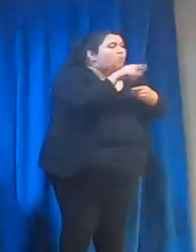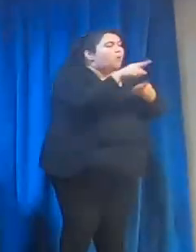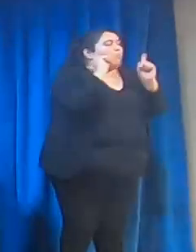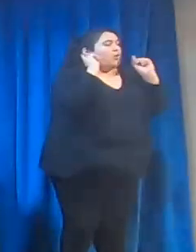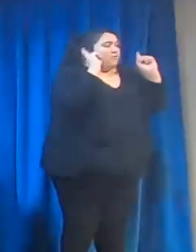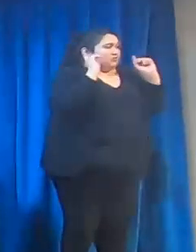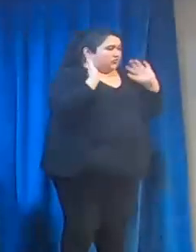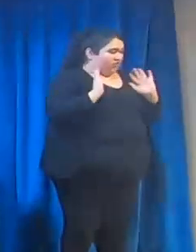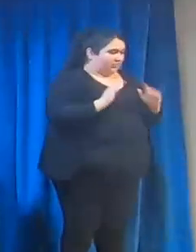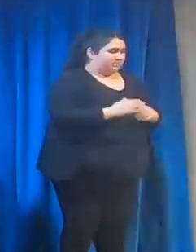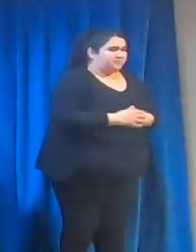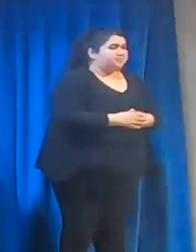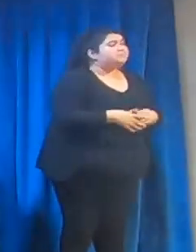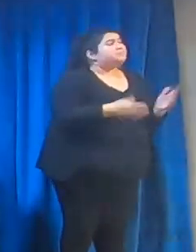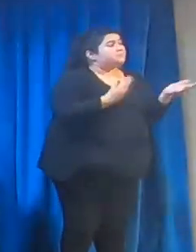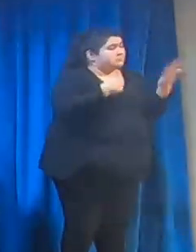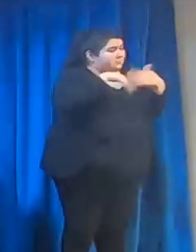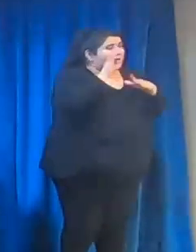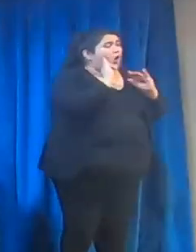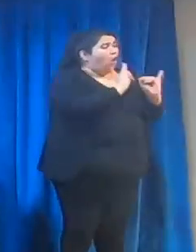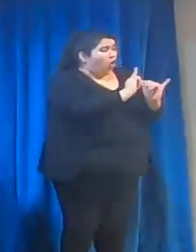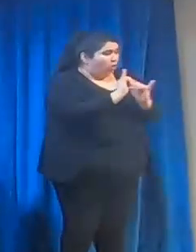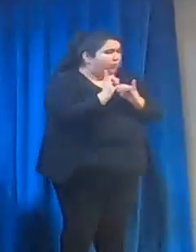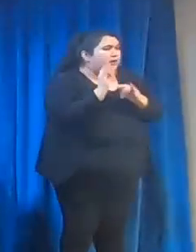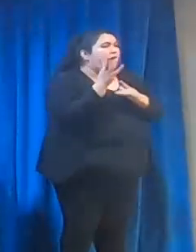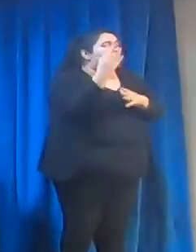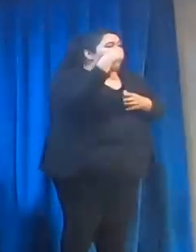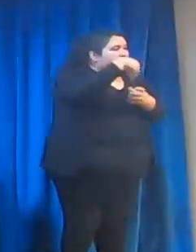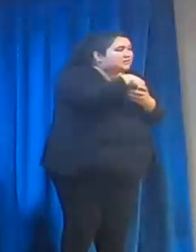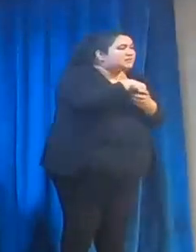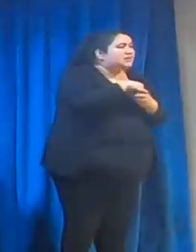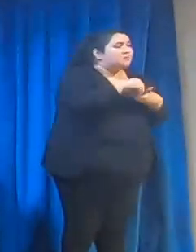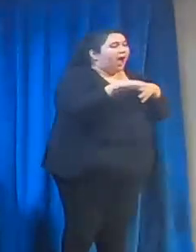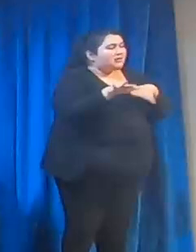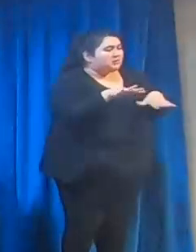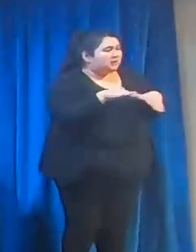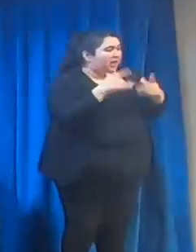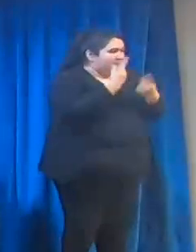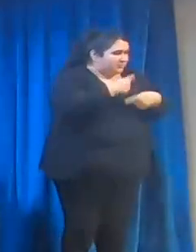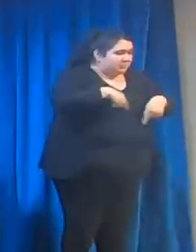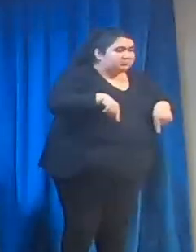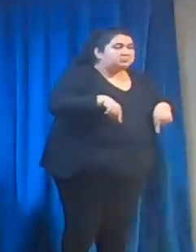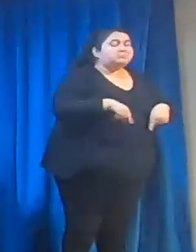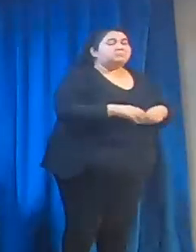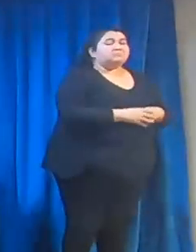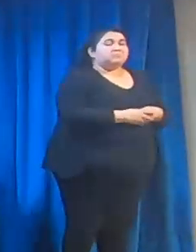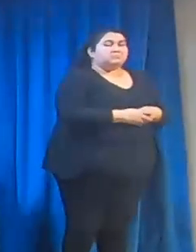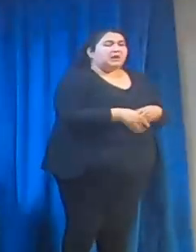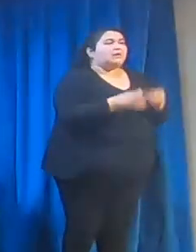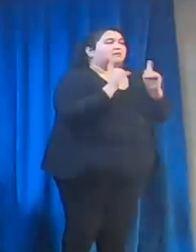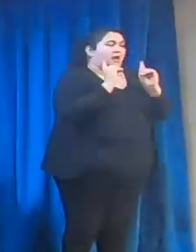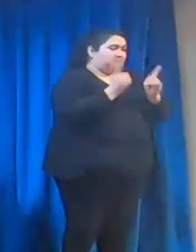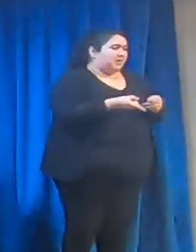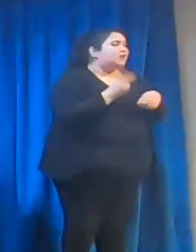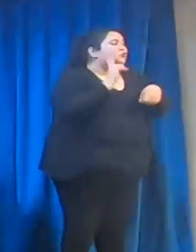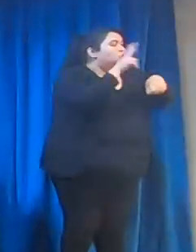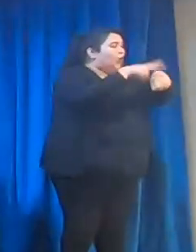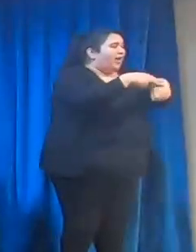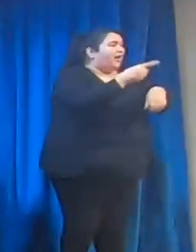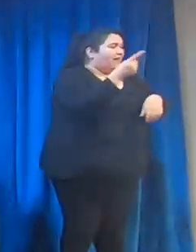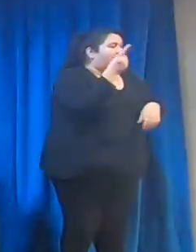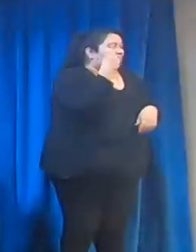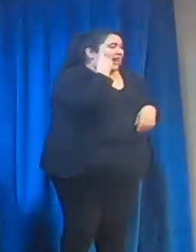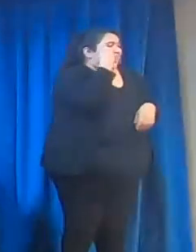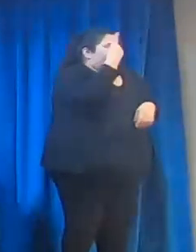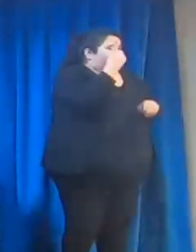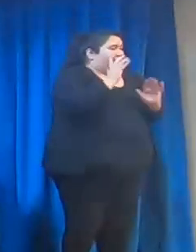profesores. Muchos de los jóvenes que participan de esas actividades también sugieren esta idea